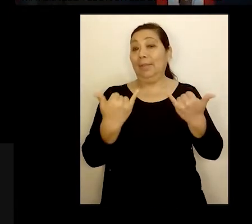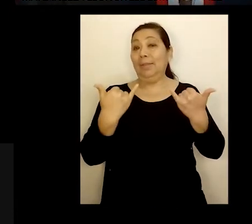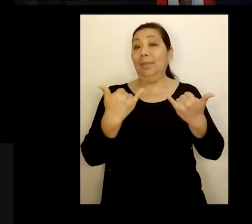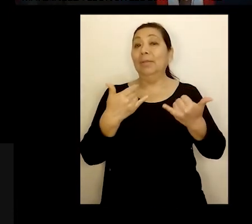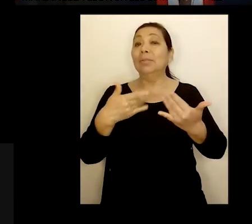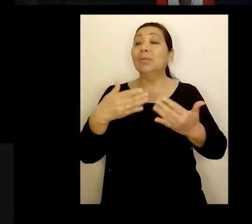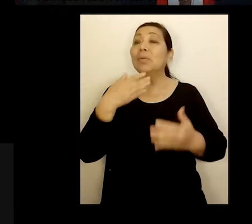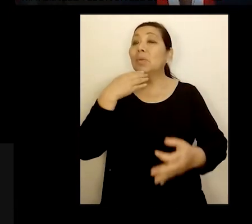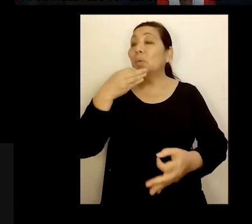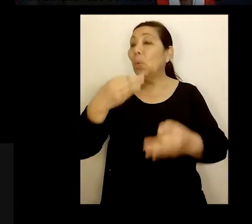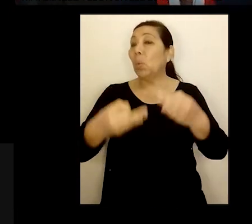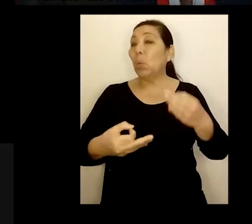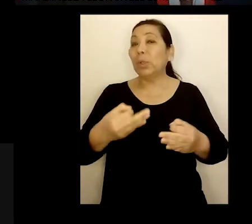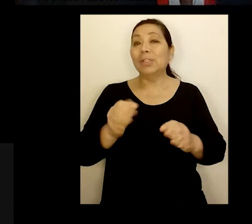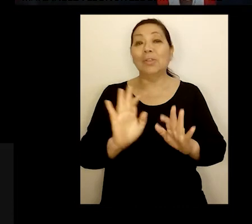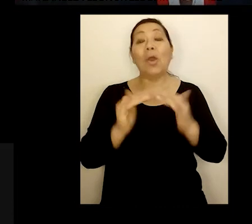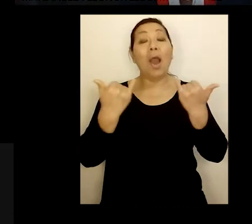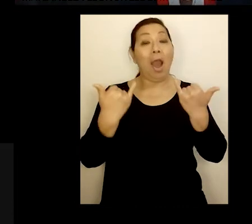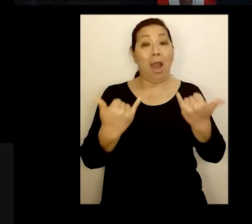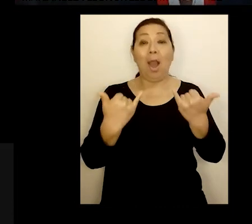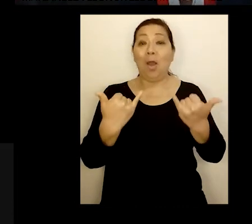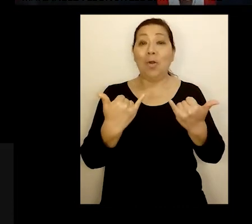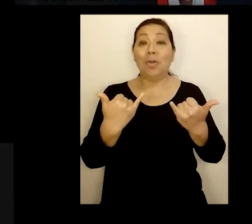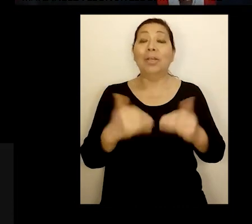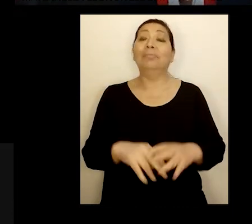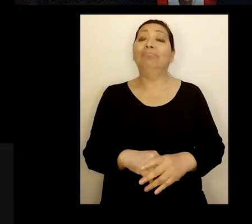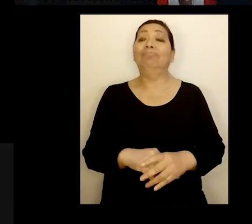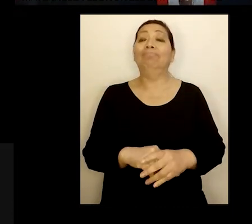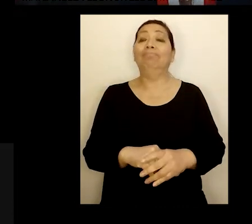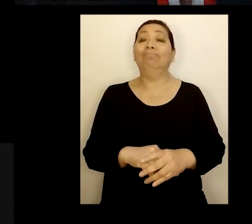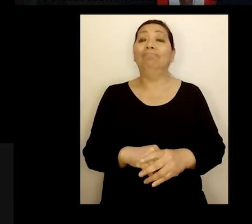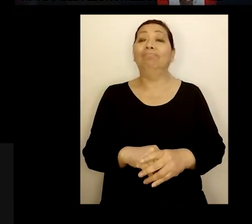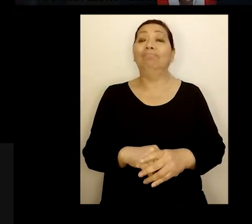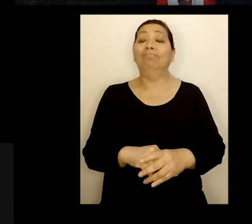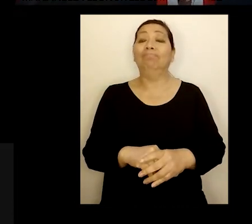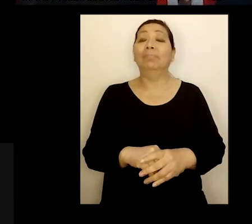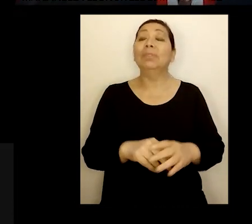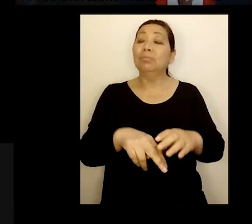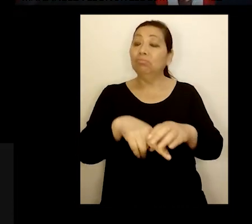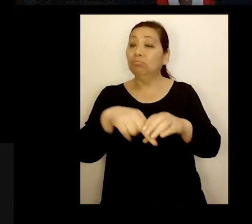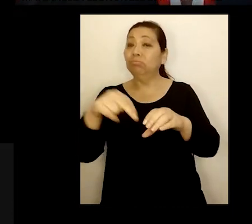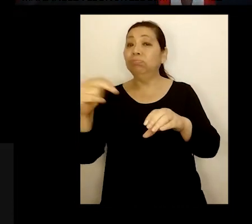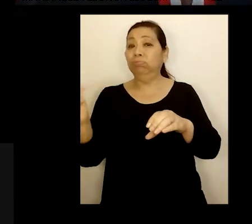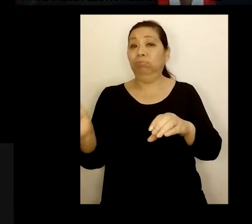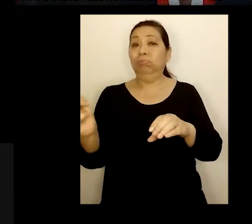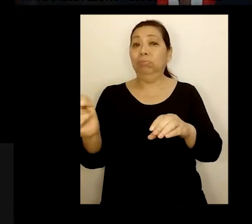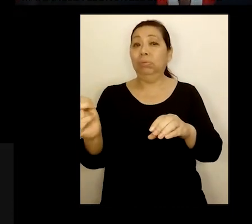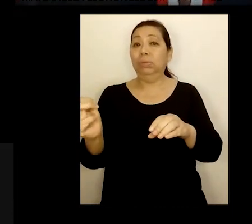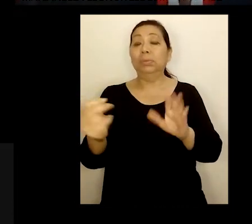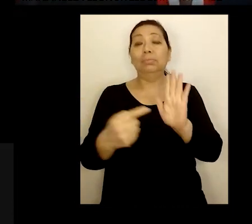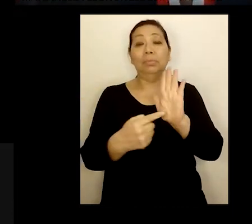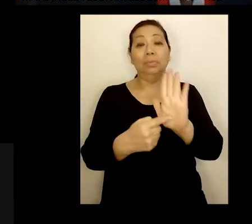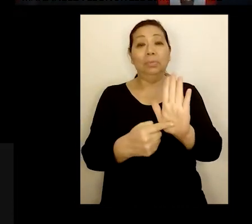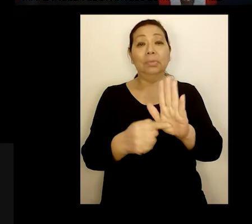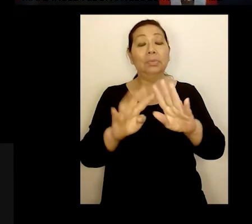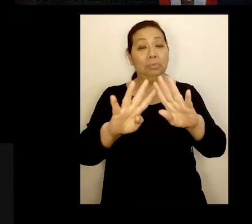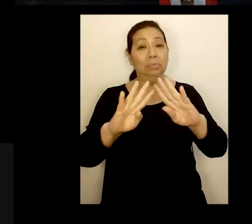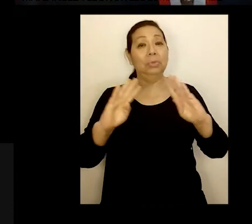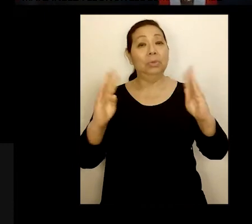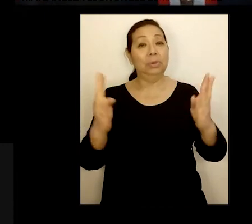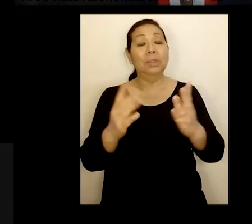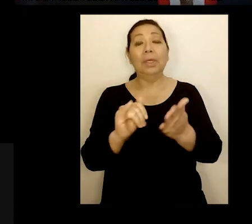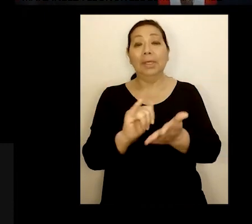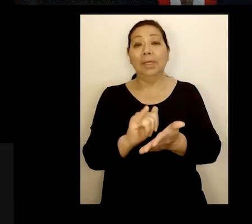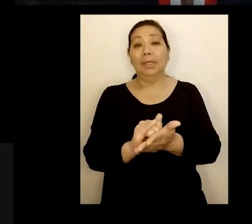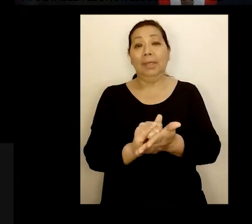este proceso. Por lo tanto, en este momento va a retirarse de la presente audiencia, la